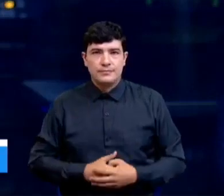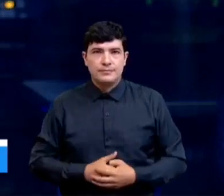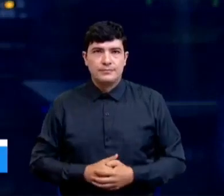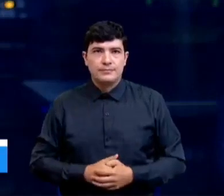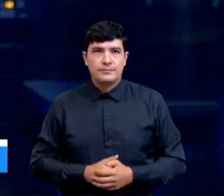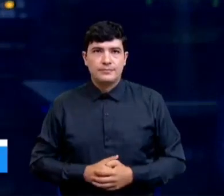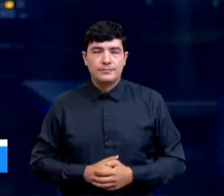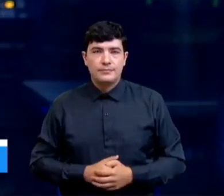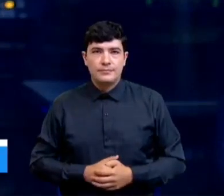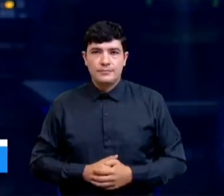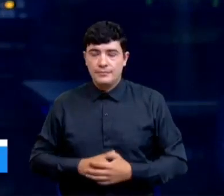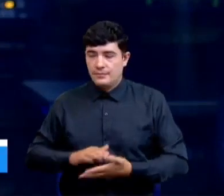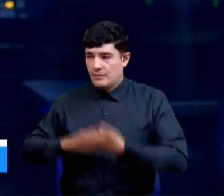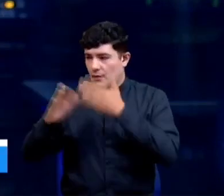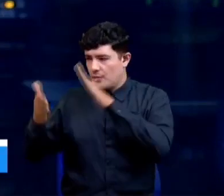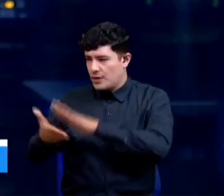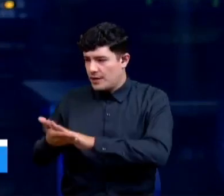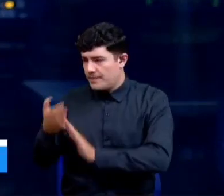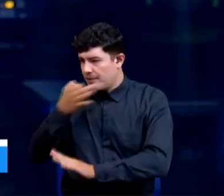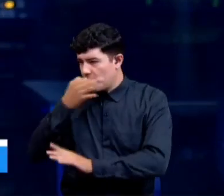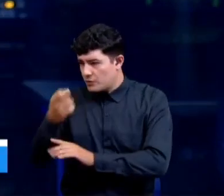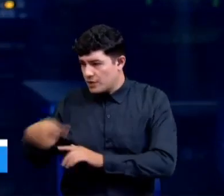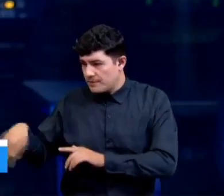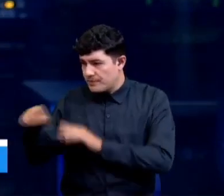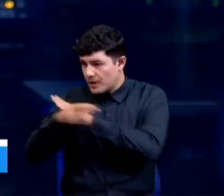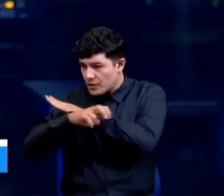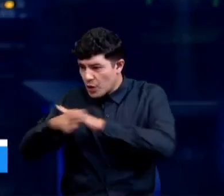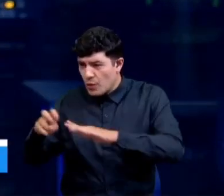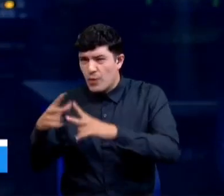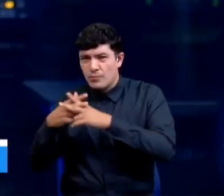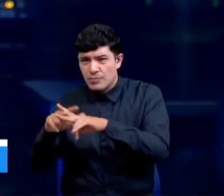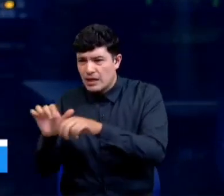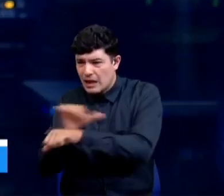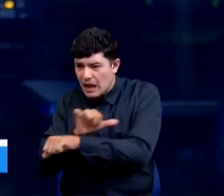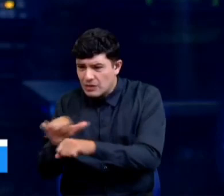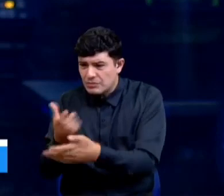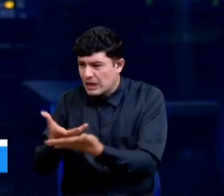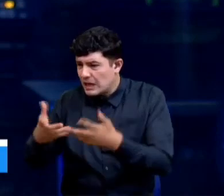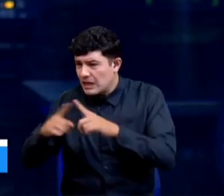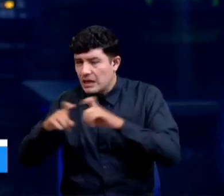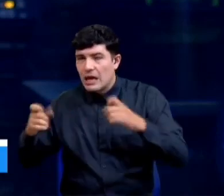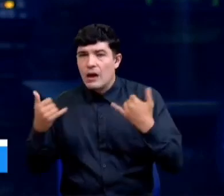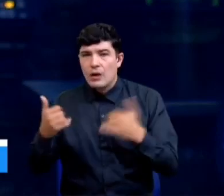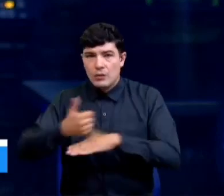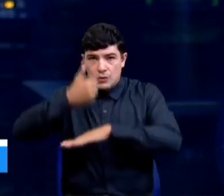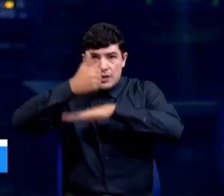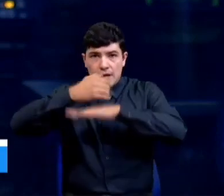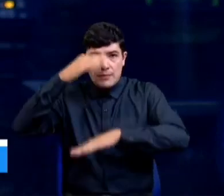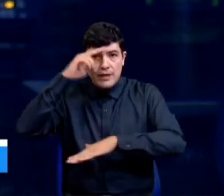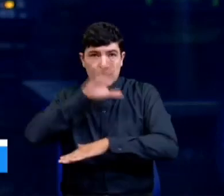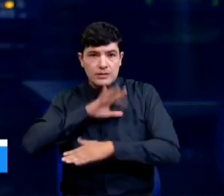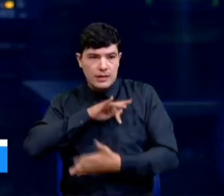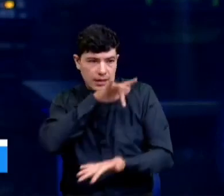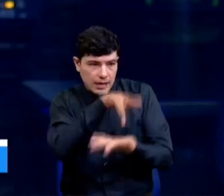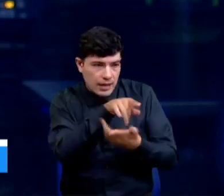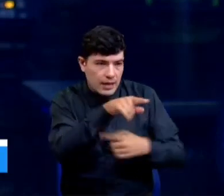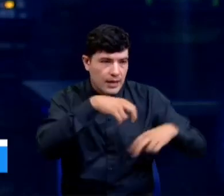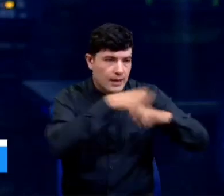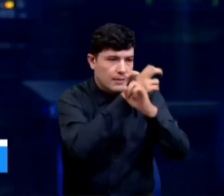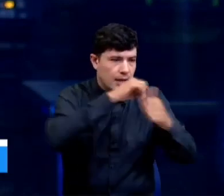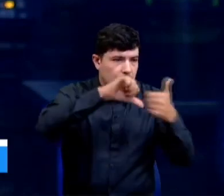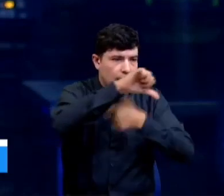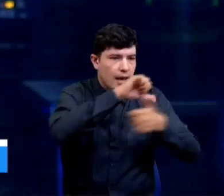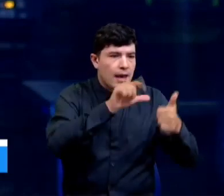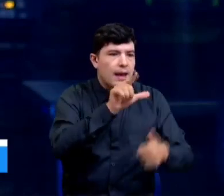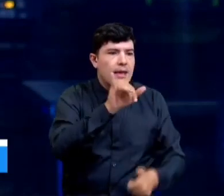momento de la denuncia de la comunidad por el robo de autopartes, autoridades realizaron un operativo especial en el Parque Lineal y el sector conocido como el